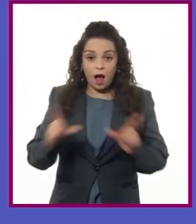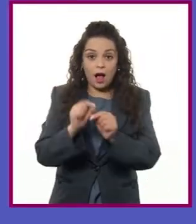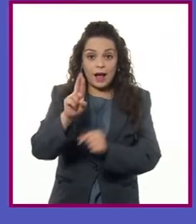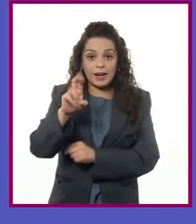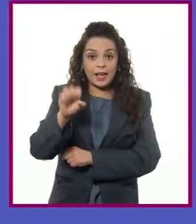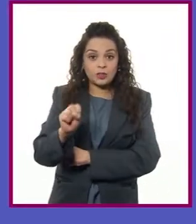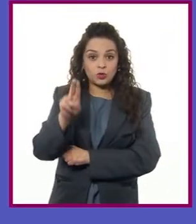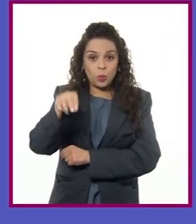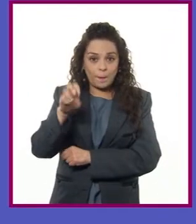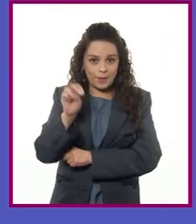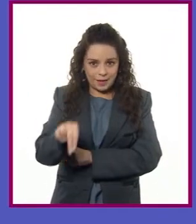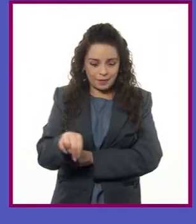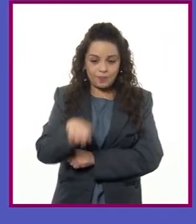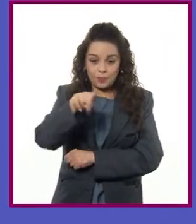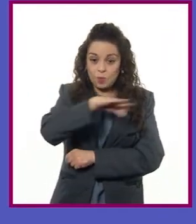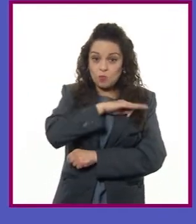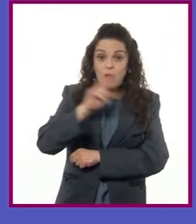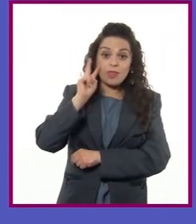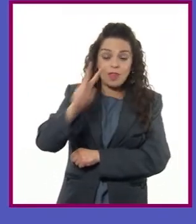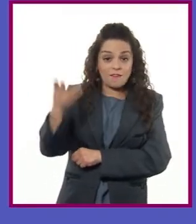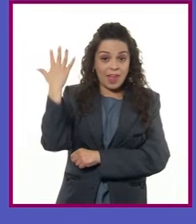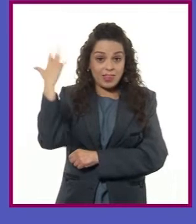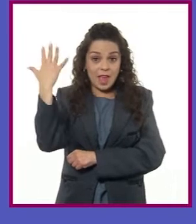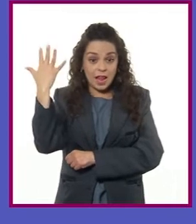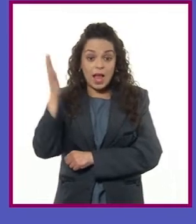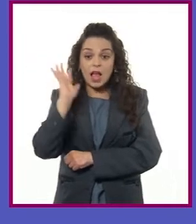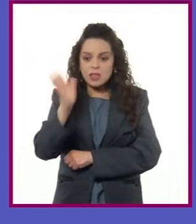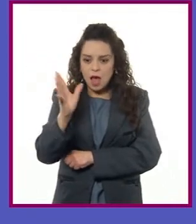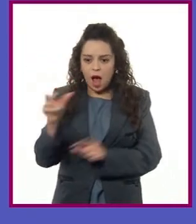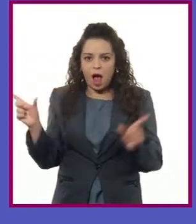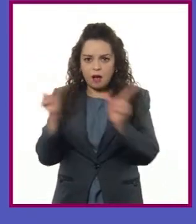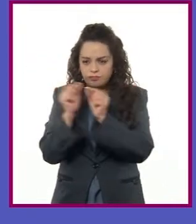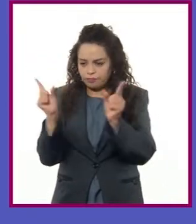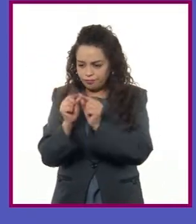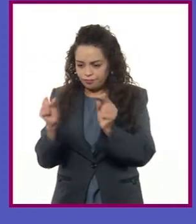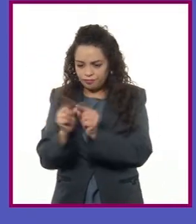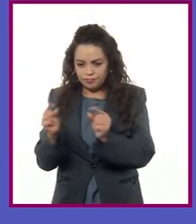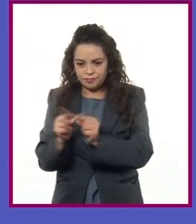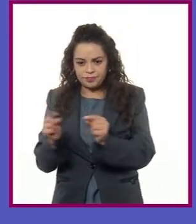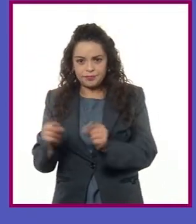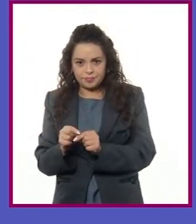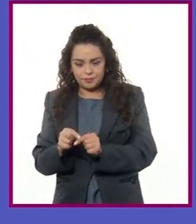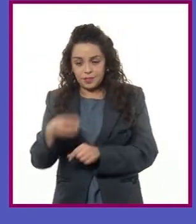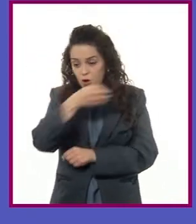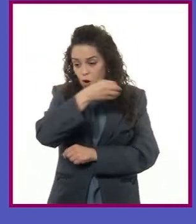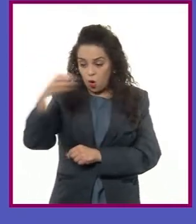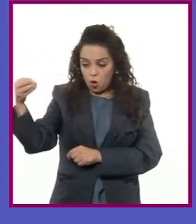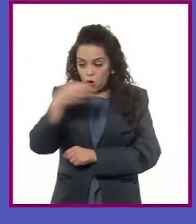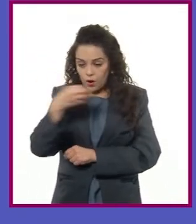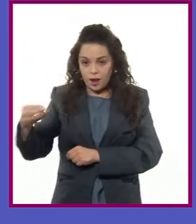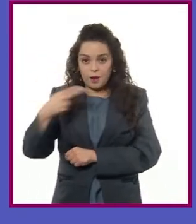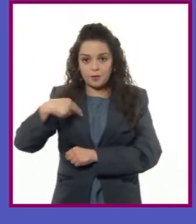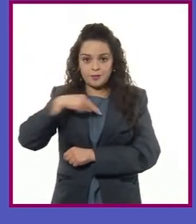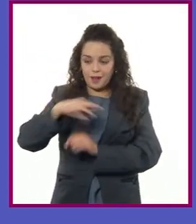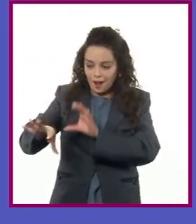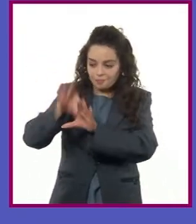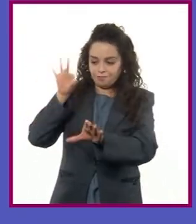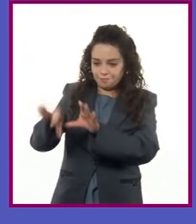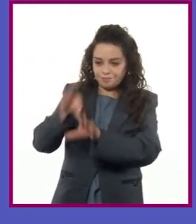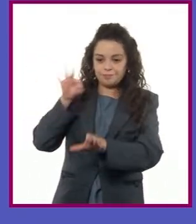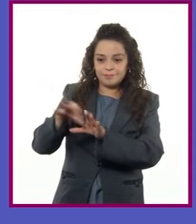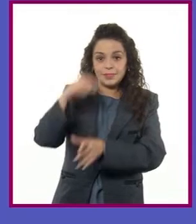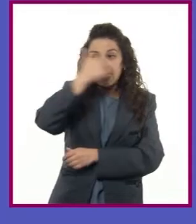pueden observar, del lado derecho ya tenemos nuestro parafraseo a partir de las oraciones que extrajimos y cada